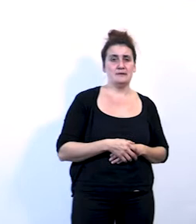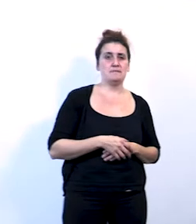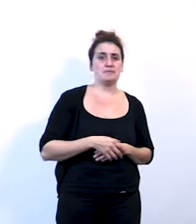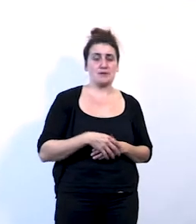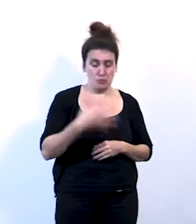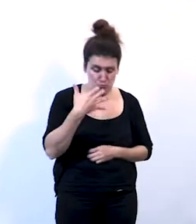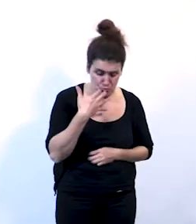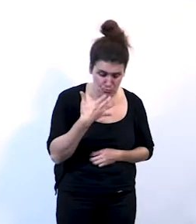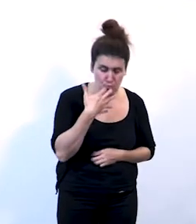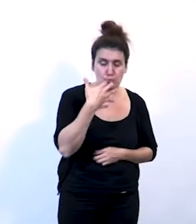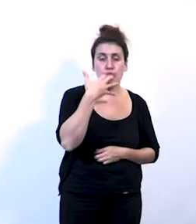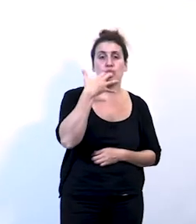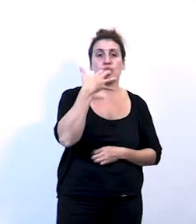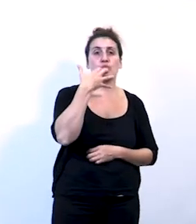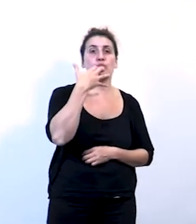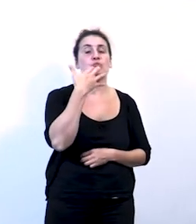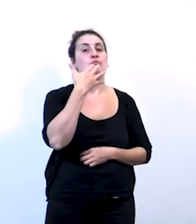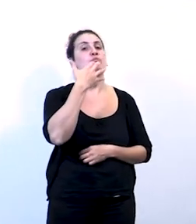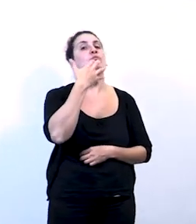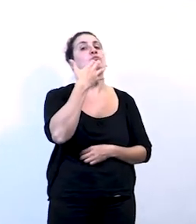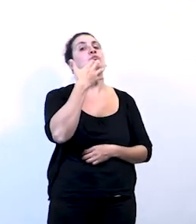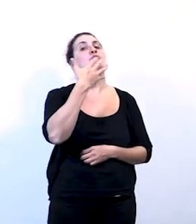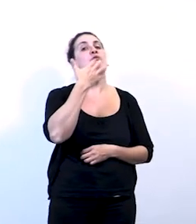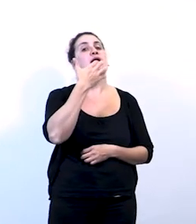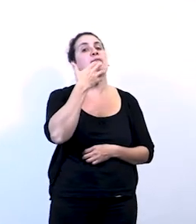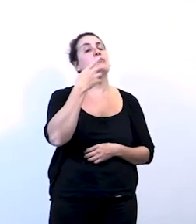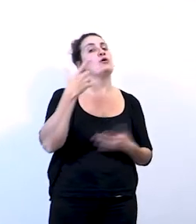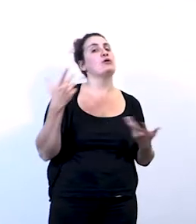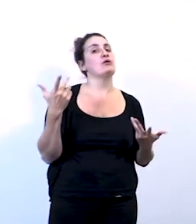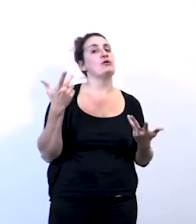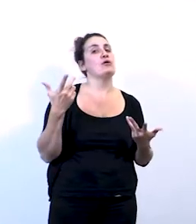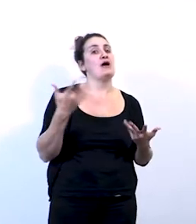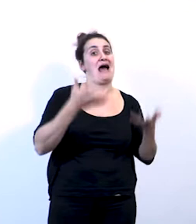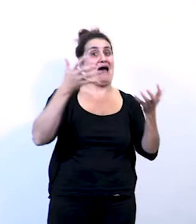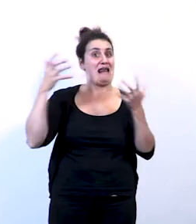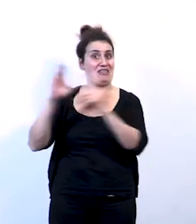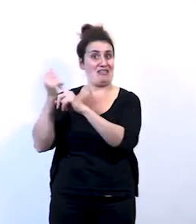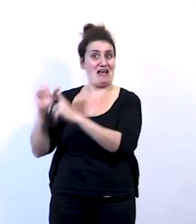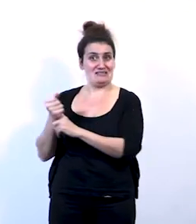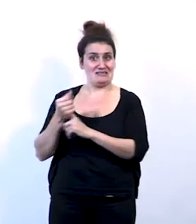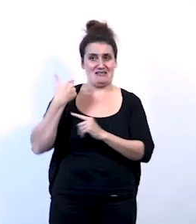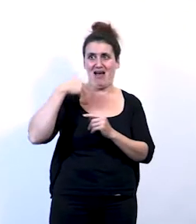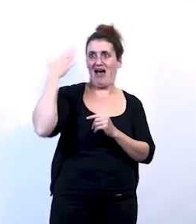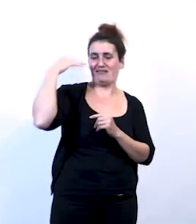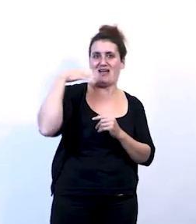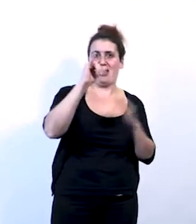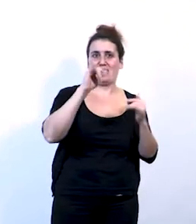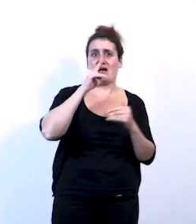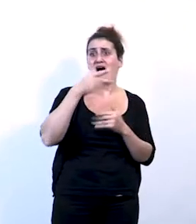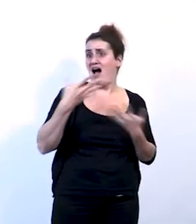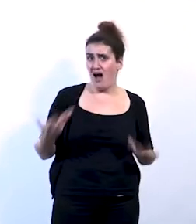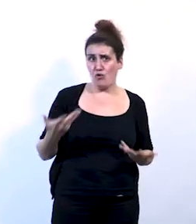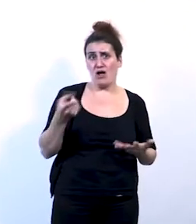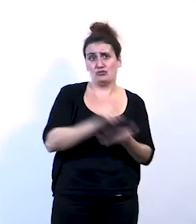ejemplo habíamos llegado a 7 o a 8 en esas ganancias, volvemos a 1 y a 2 y a 0. Estamos volviendo